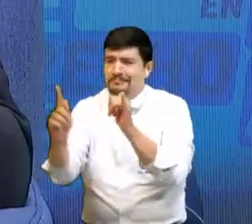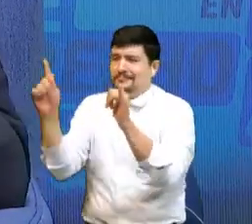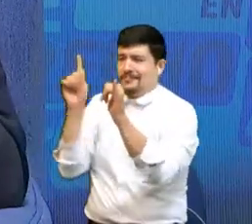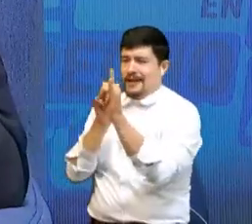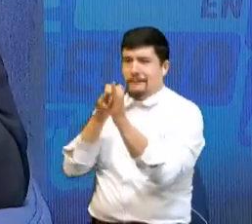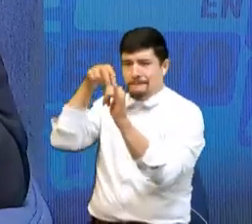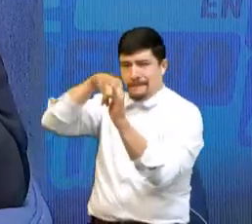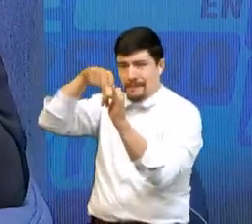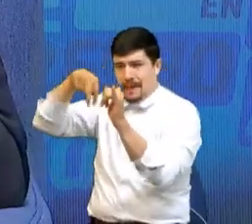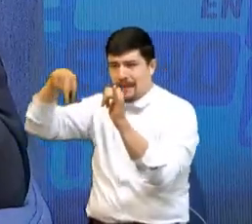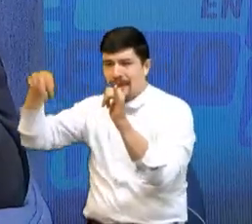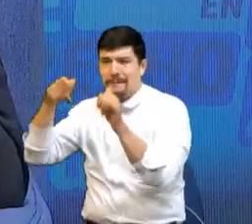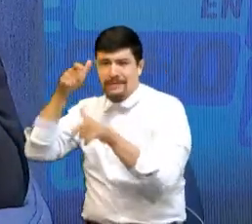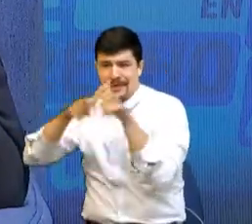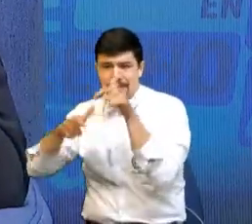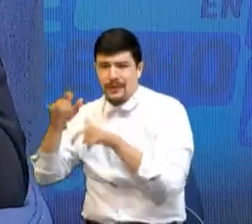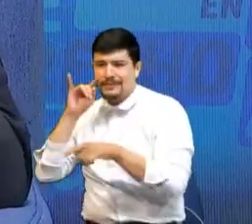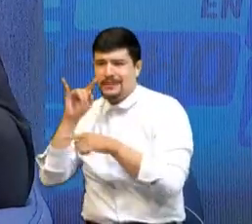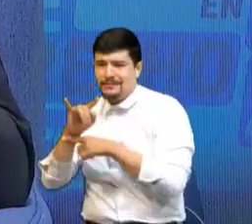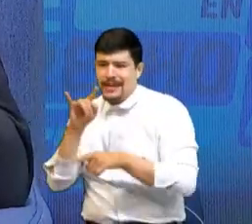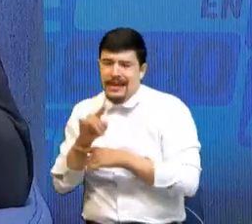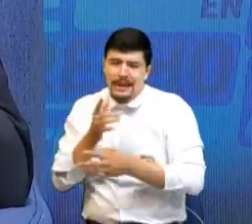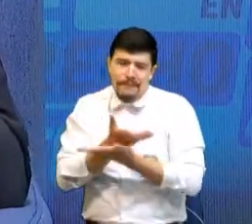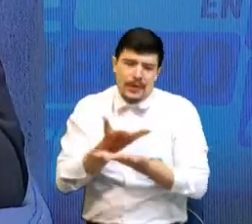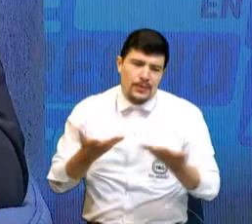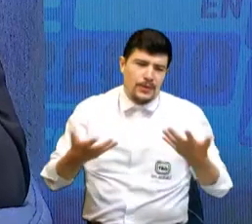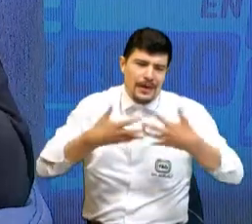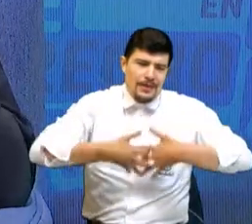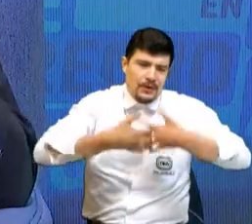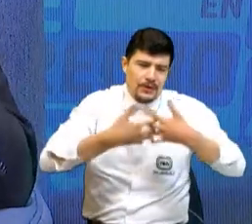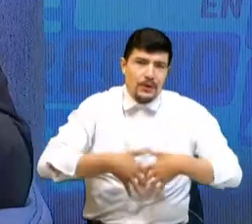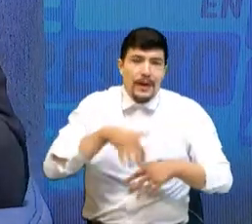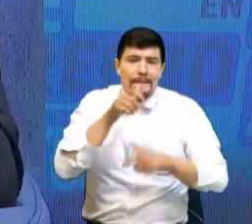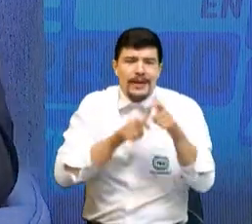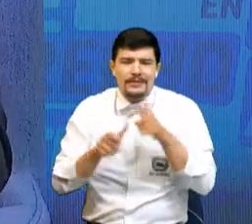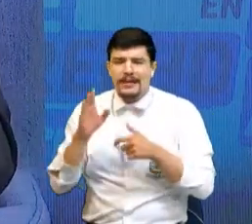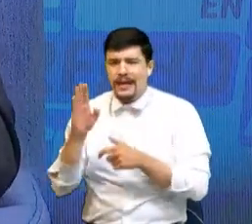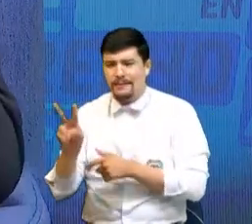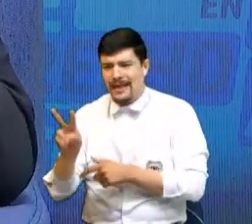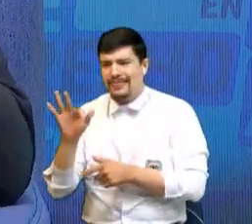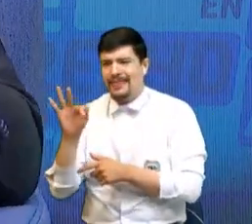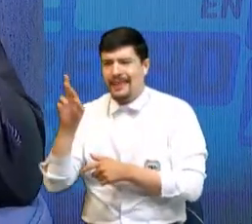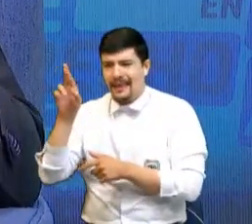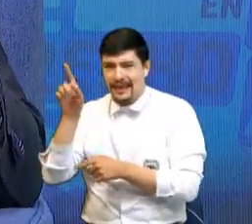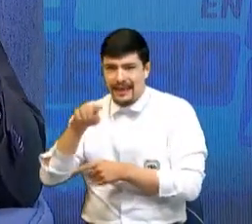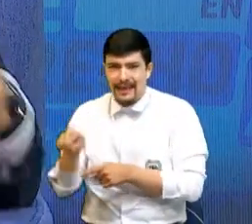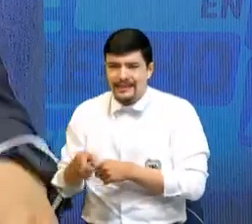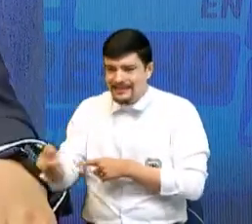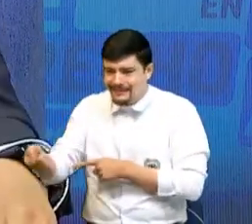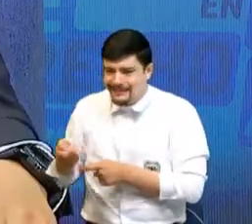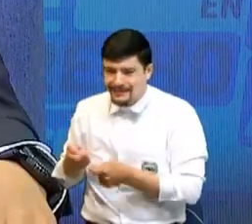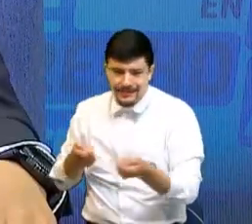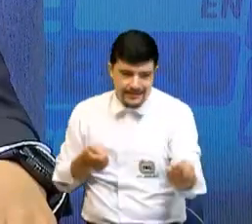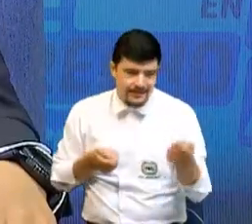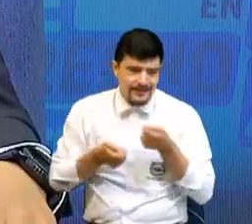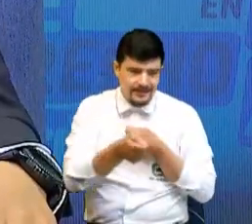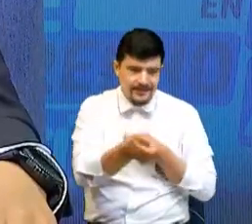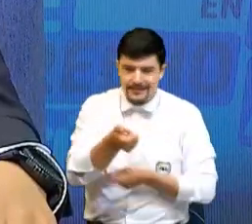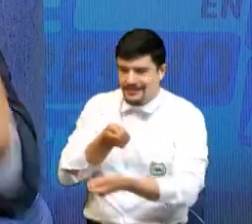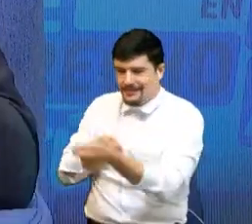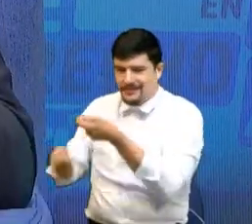las personas, camarógrafos, productores, personas del BTR, que son los que conectan y desconectan nuestras